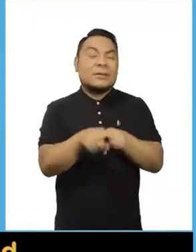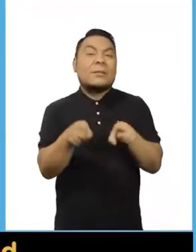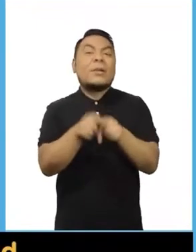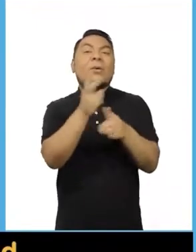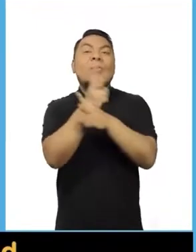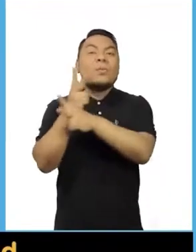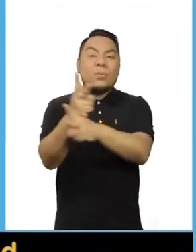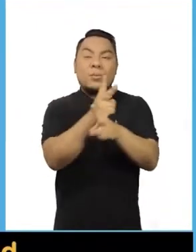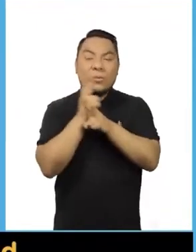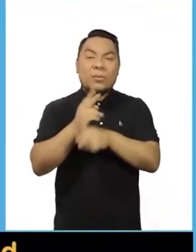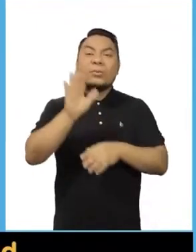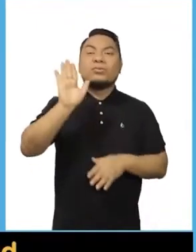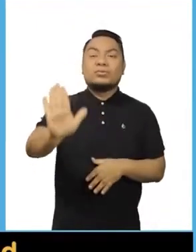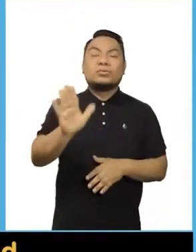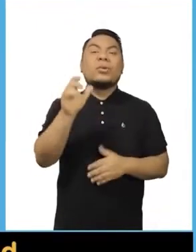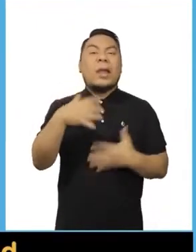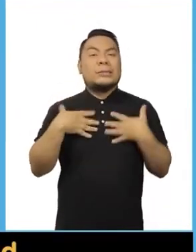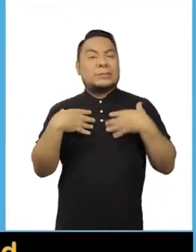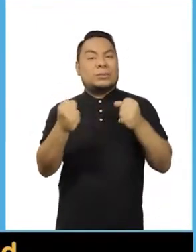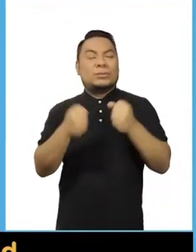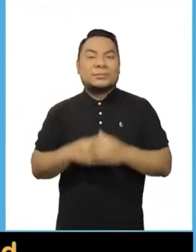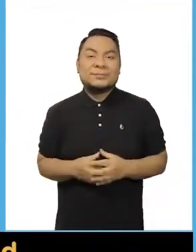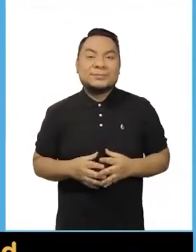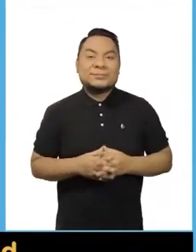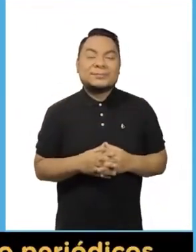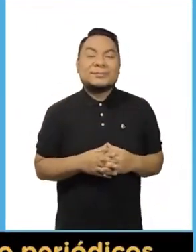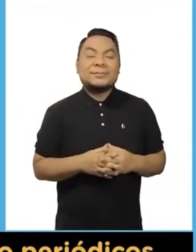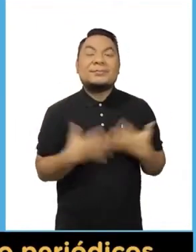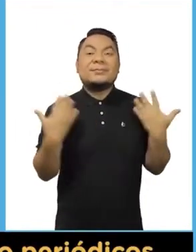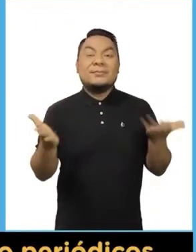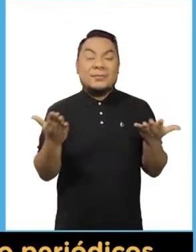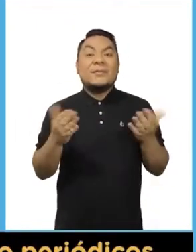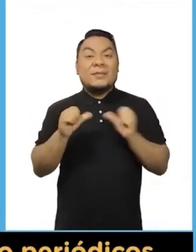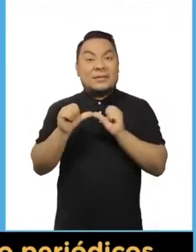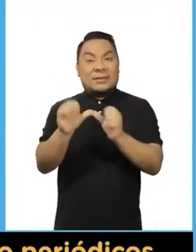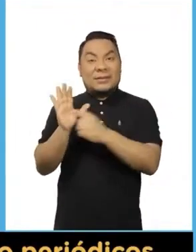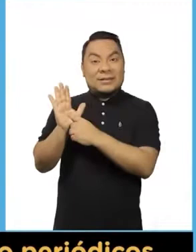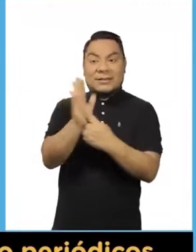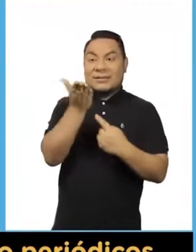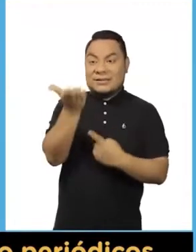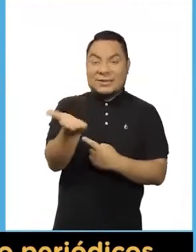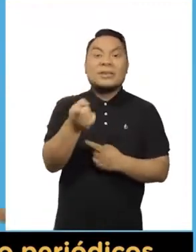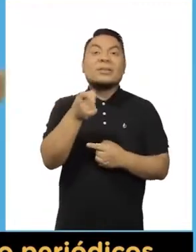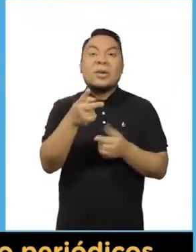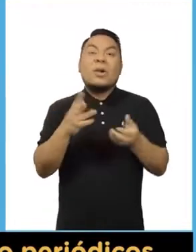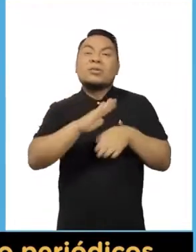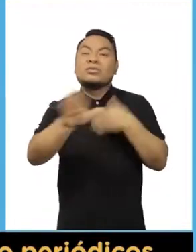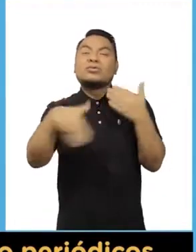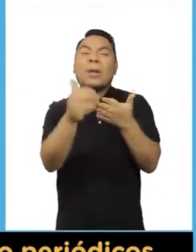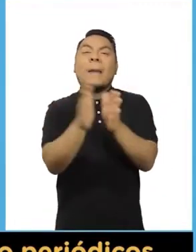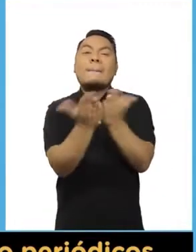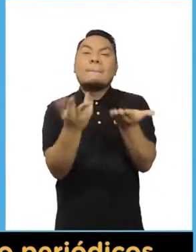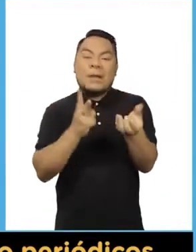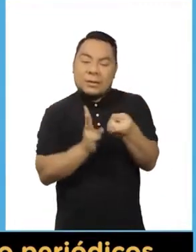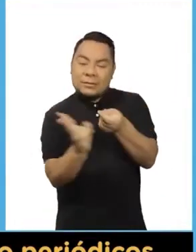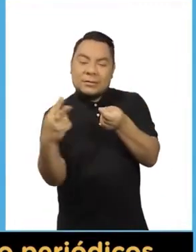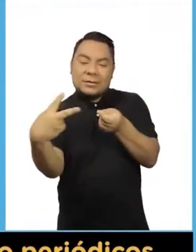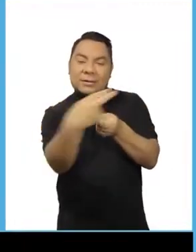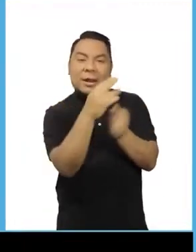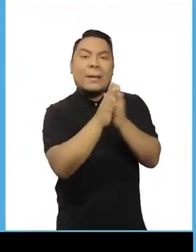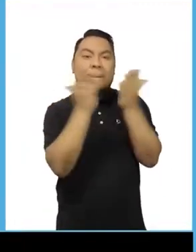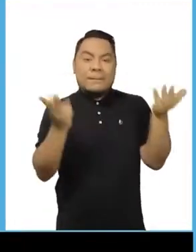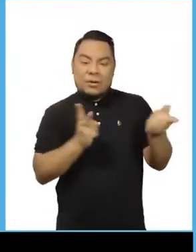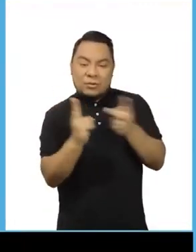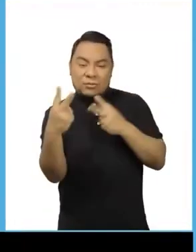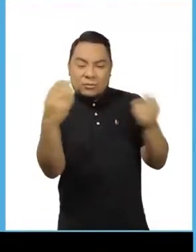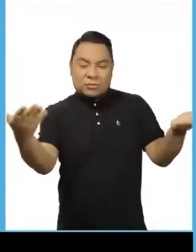alimentación y cuidado de su salud. A continuación, reúnan recortes de revistas o